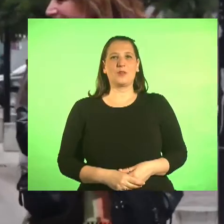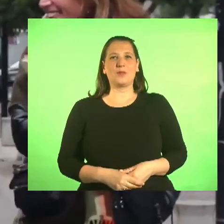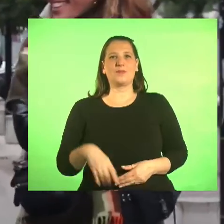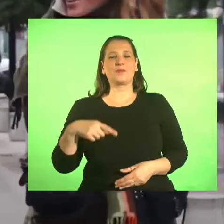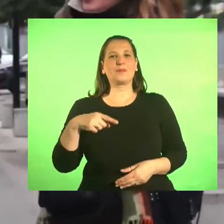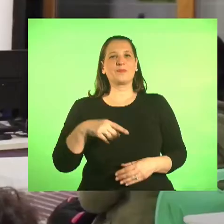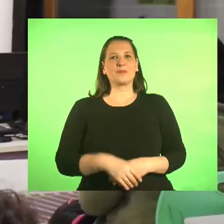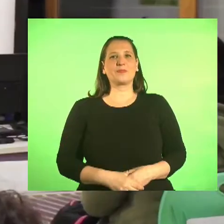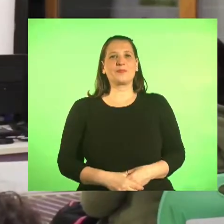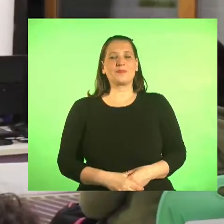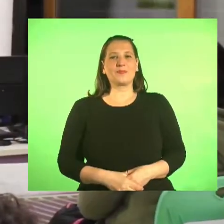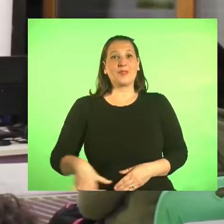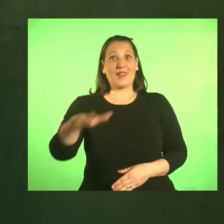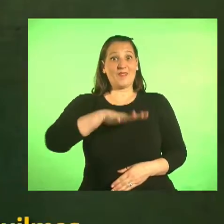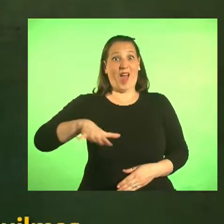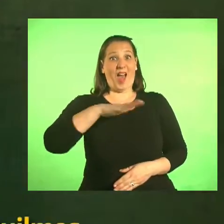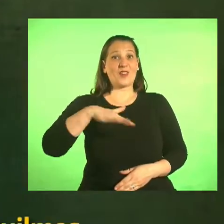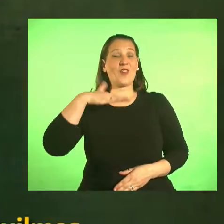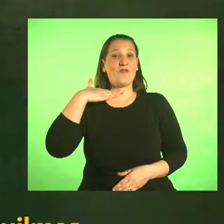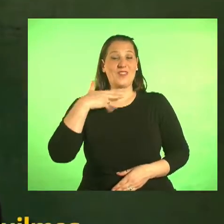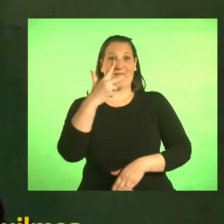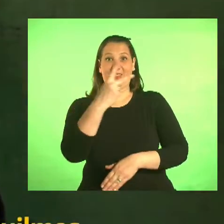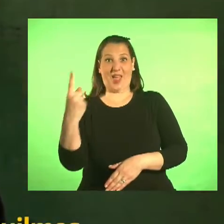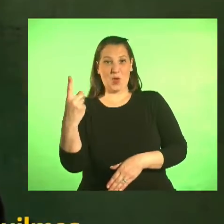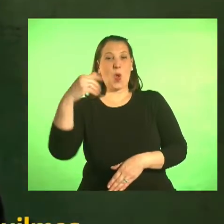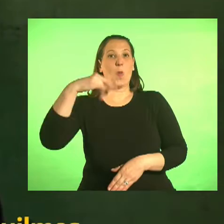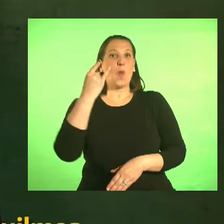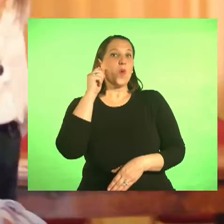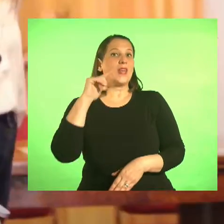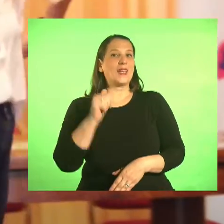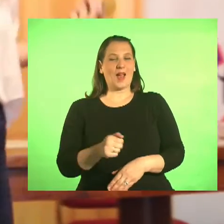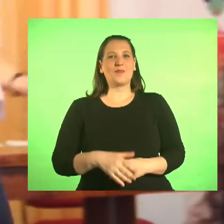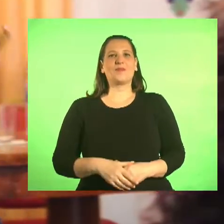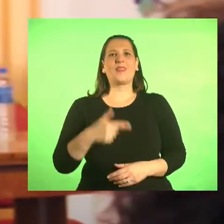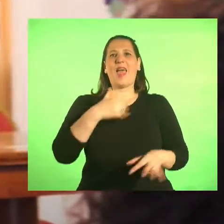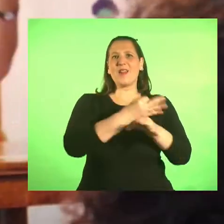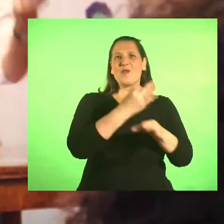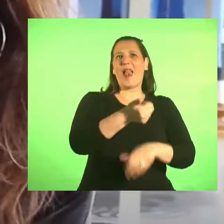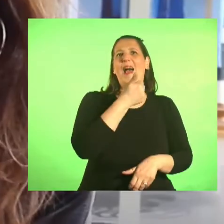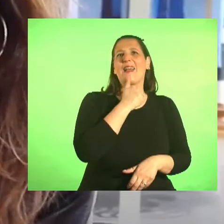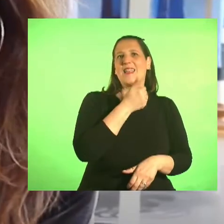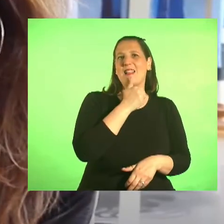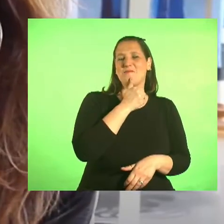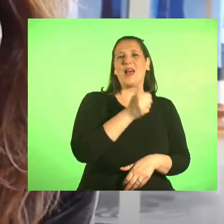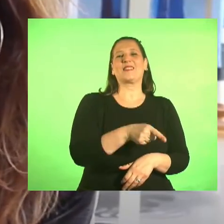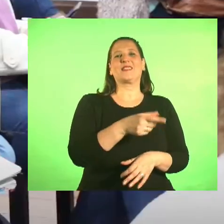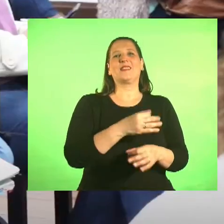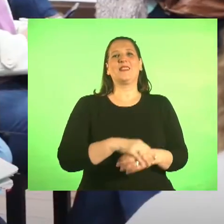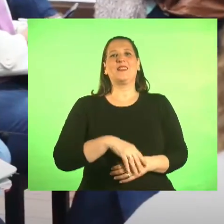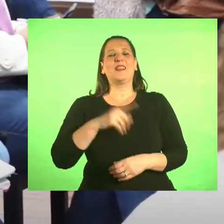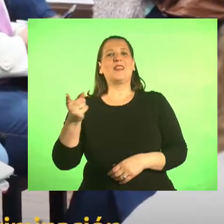Estamos en la escuela Normal de Quilmes. Exaltación de la